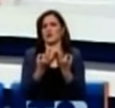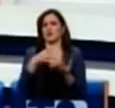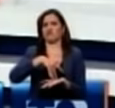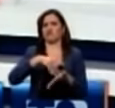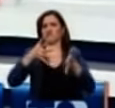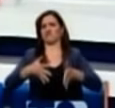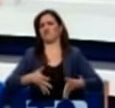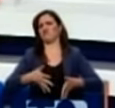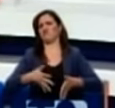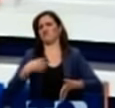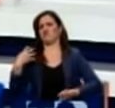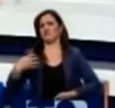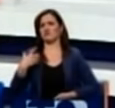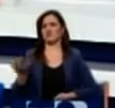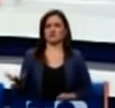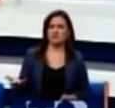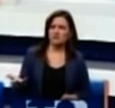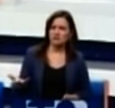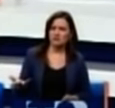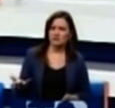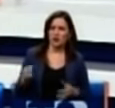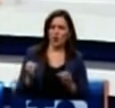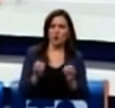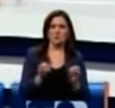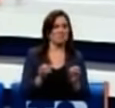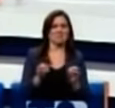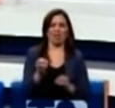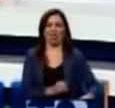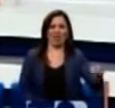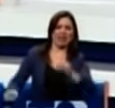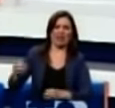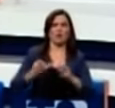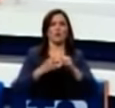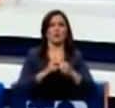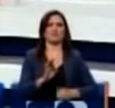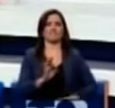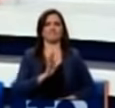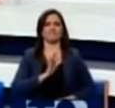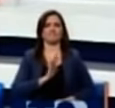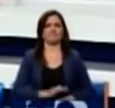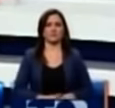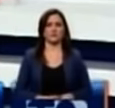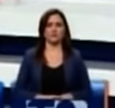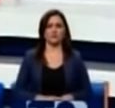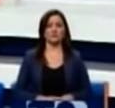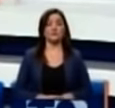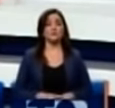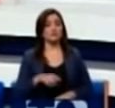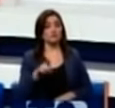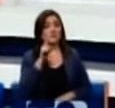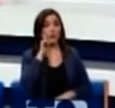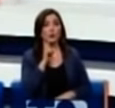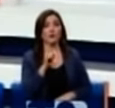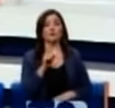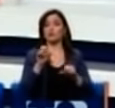examen unificado ser bachiller debido a la desorganización y a varios problemas técnicos que se han registrado. Esta es la prueba que